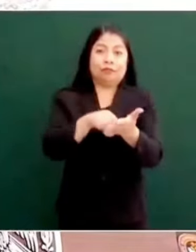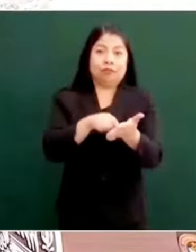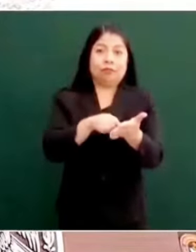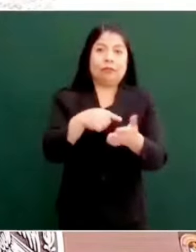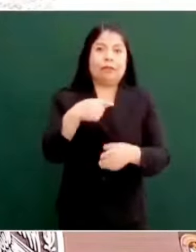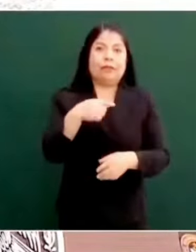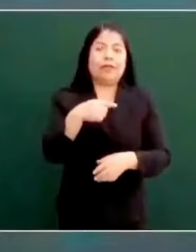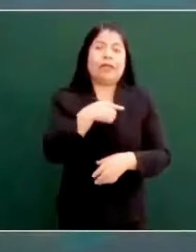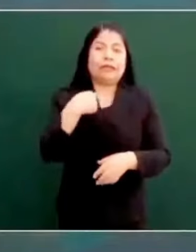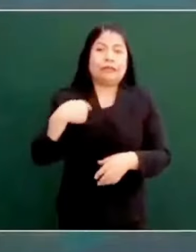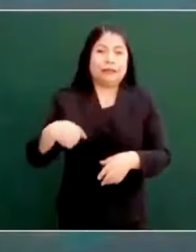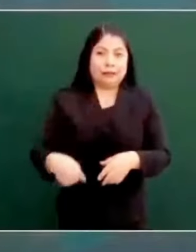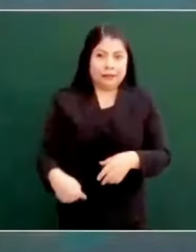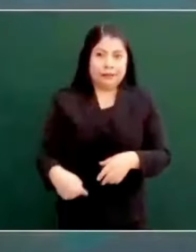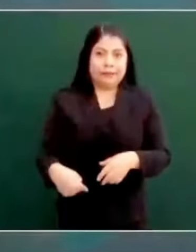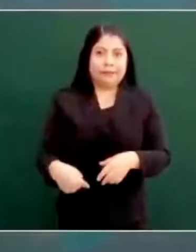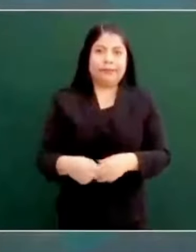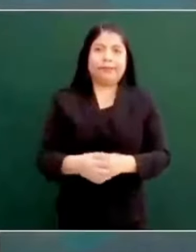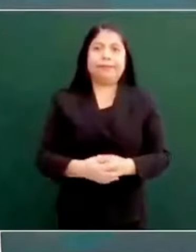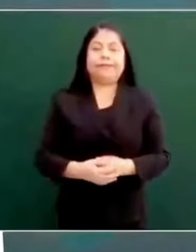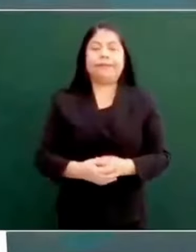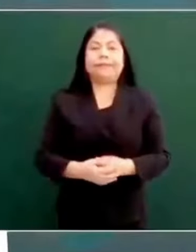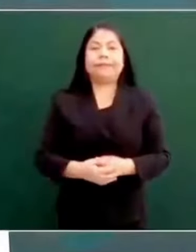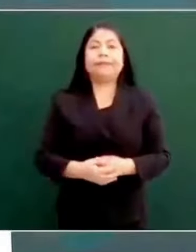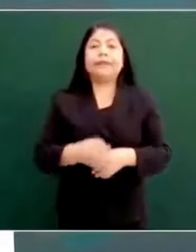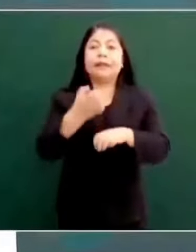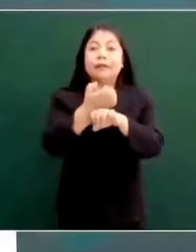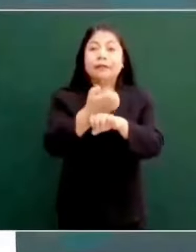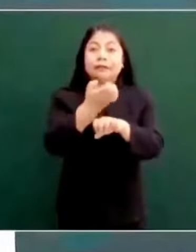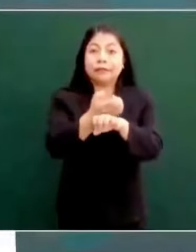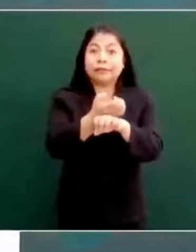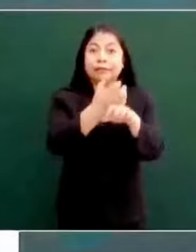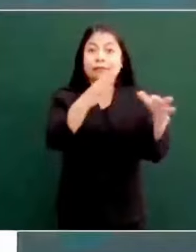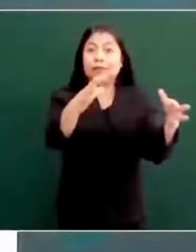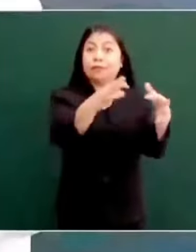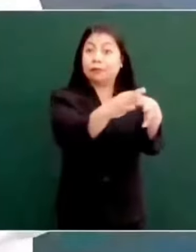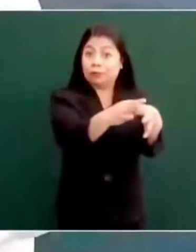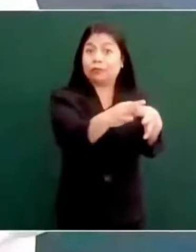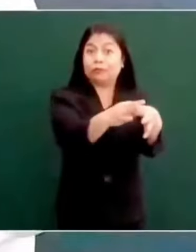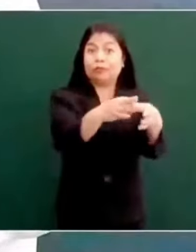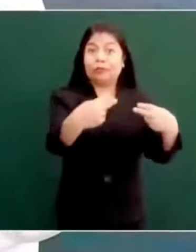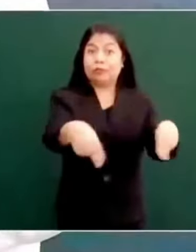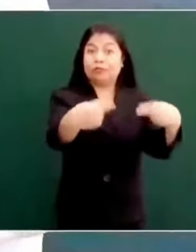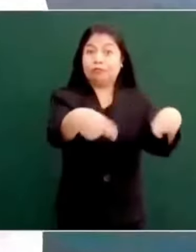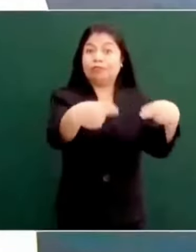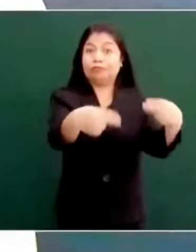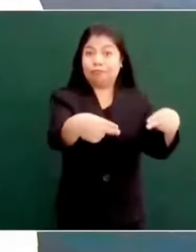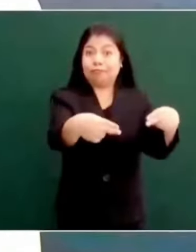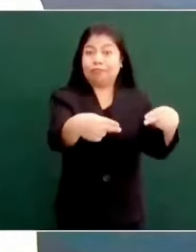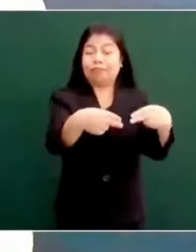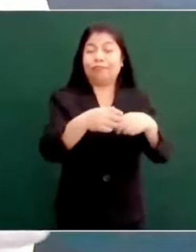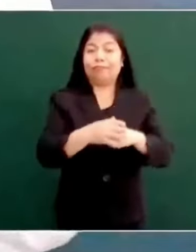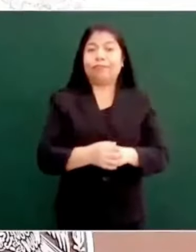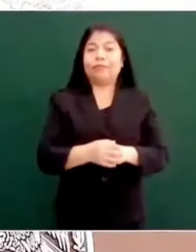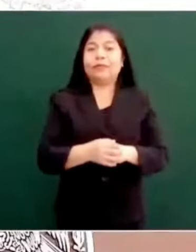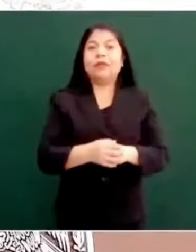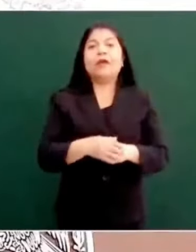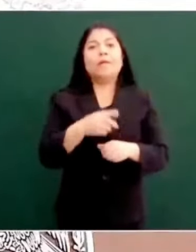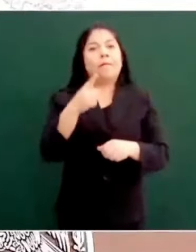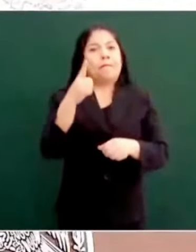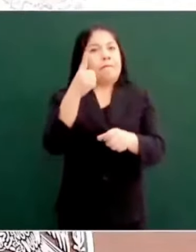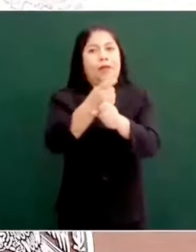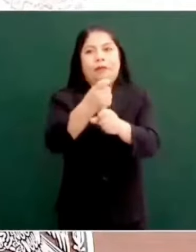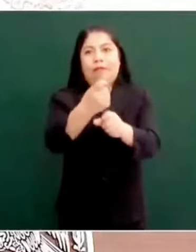en la relación económica comercial con Estados Unidos. Y se quedó Canadá en segundo lugar y ya también